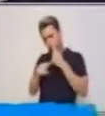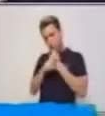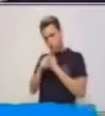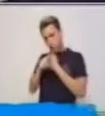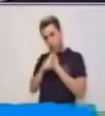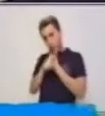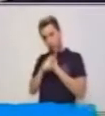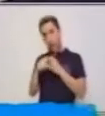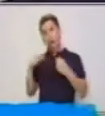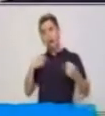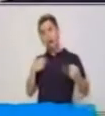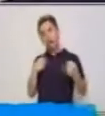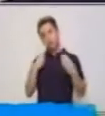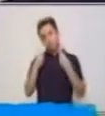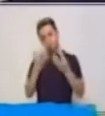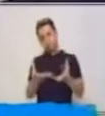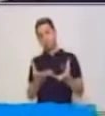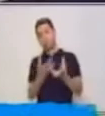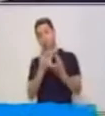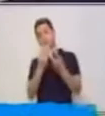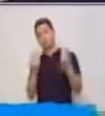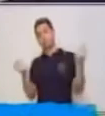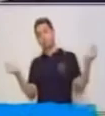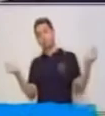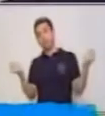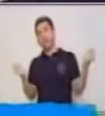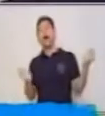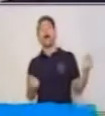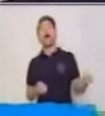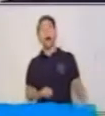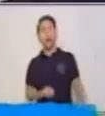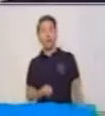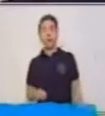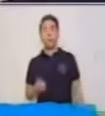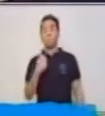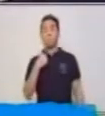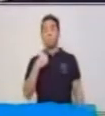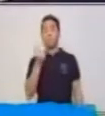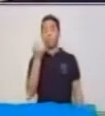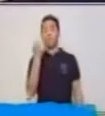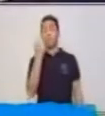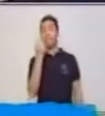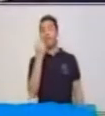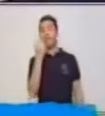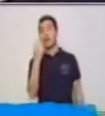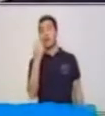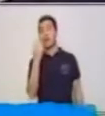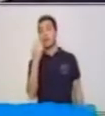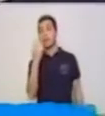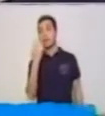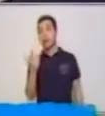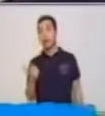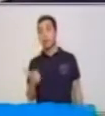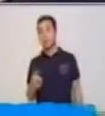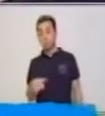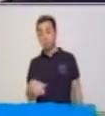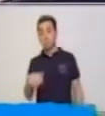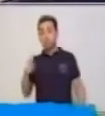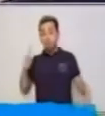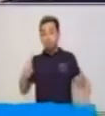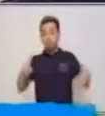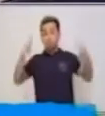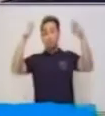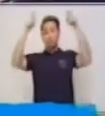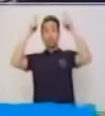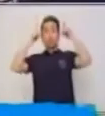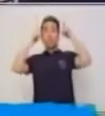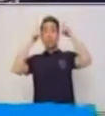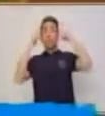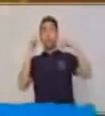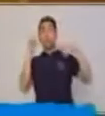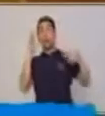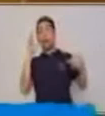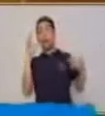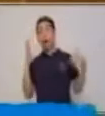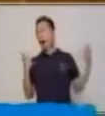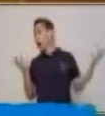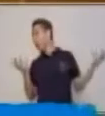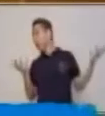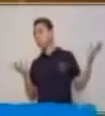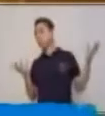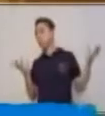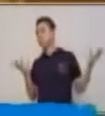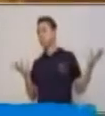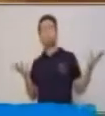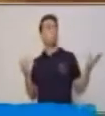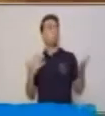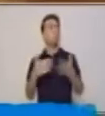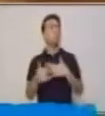un sombrero, que es el sombrero blanco. Y es que a veces no nos alcanzan los materiales para poderlos hacer. La solución es